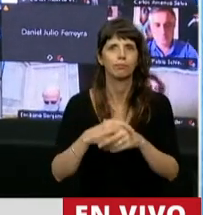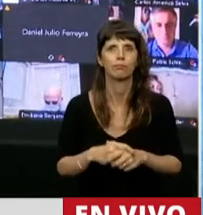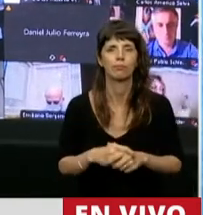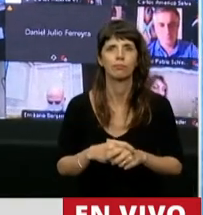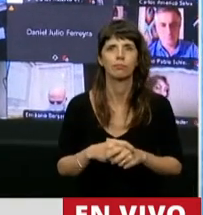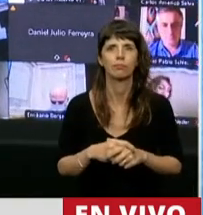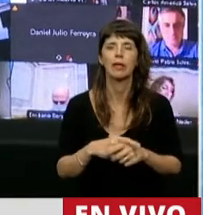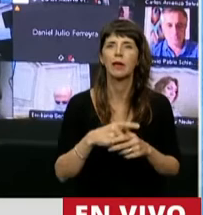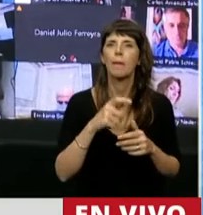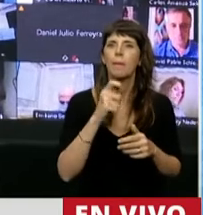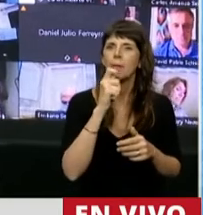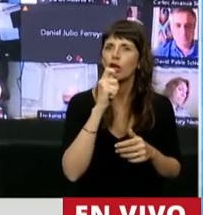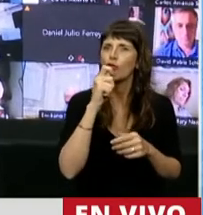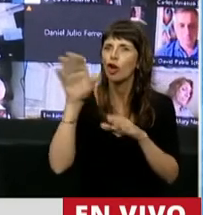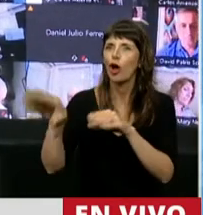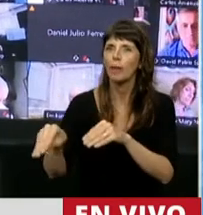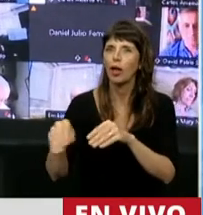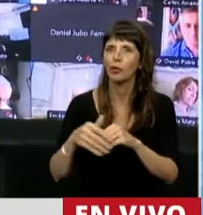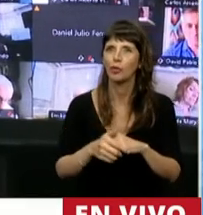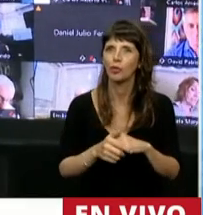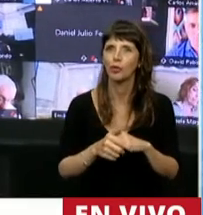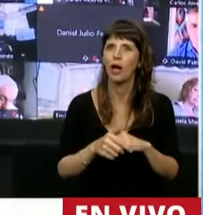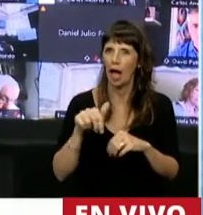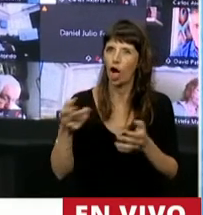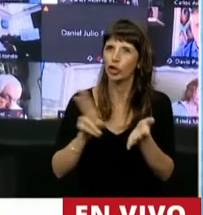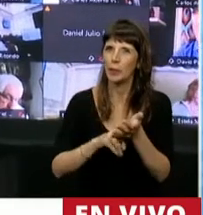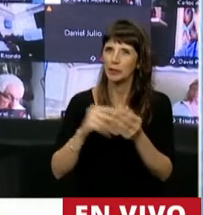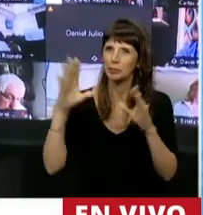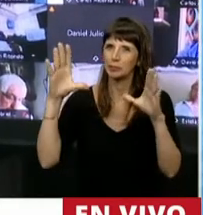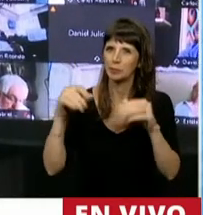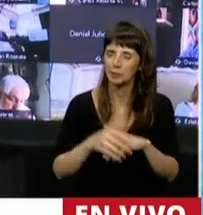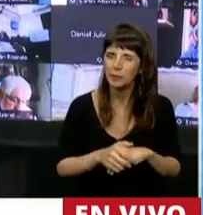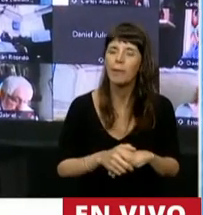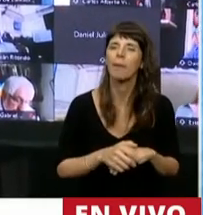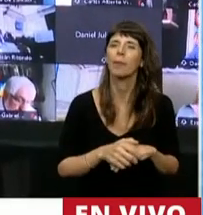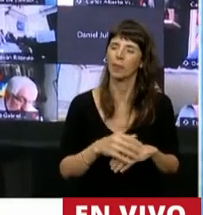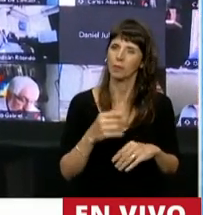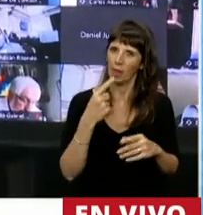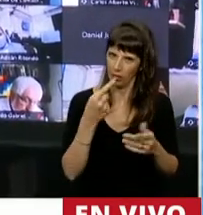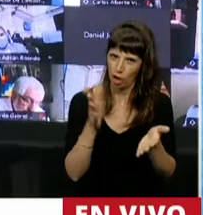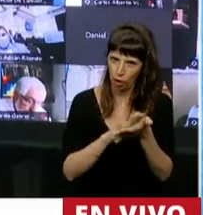se le apagó el micrófono ahora tiene audio le decía